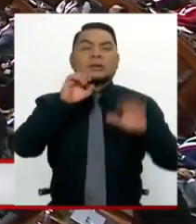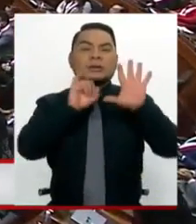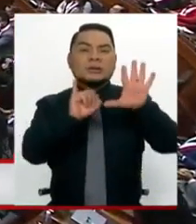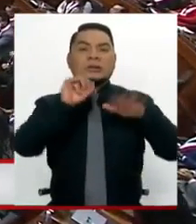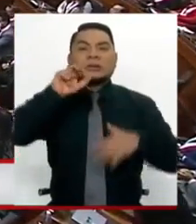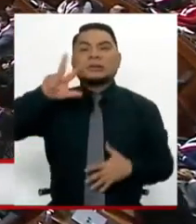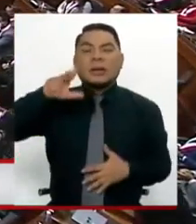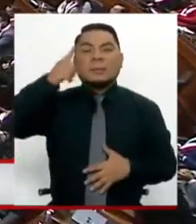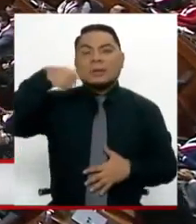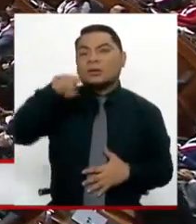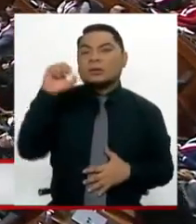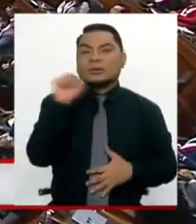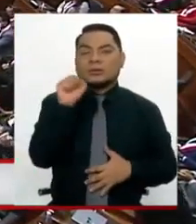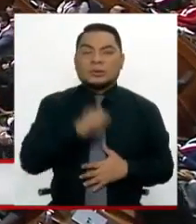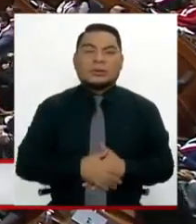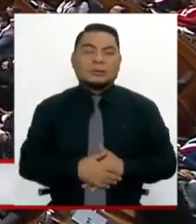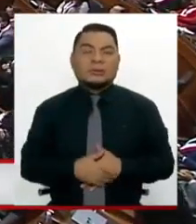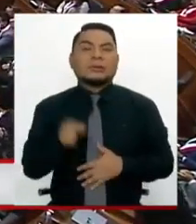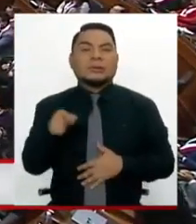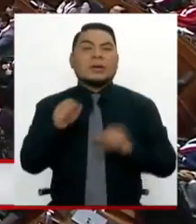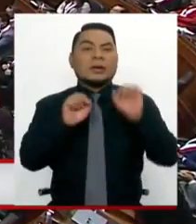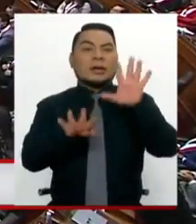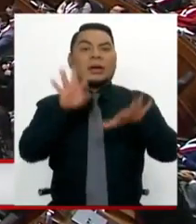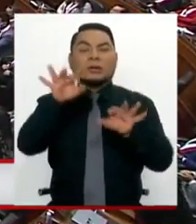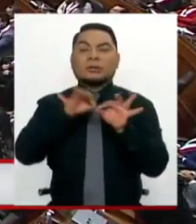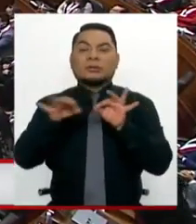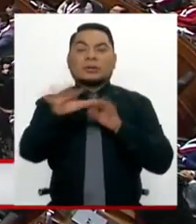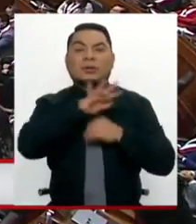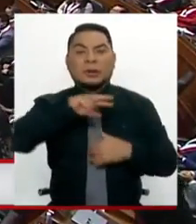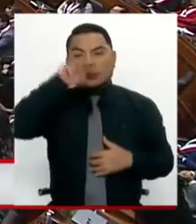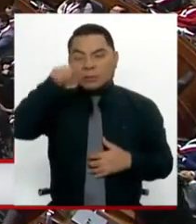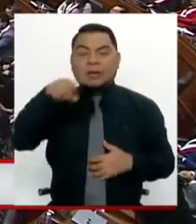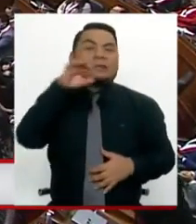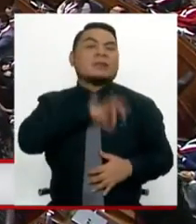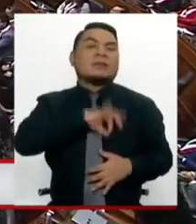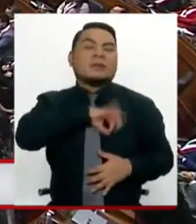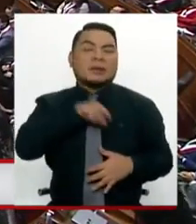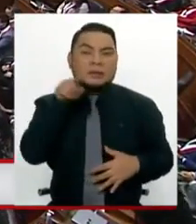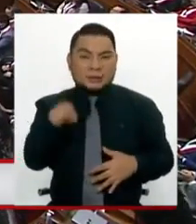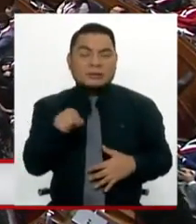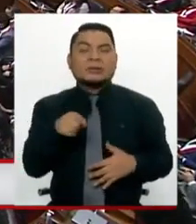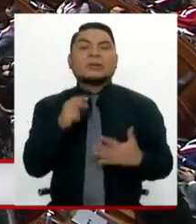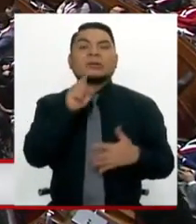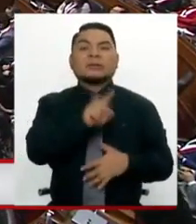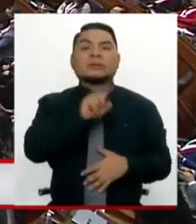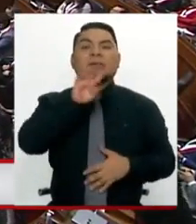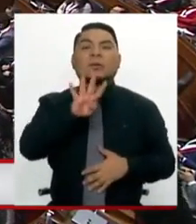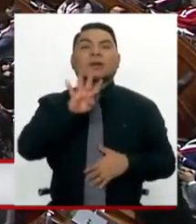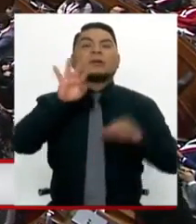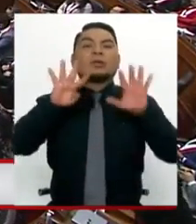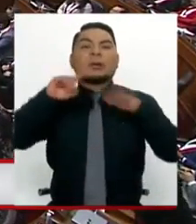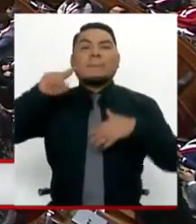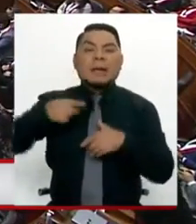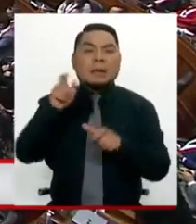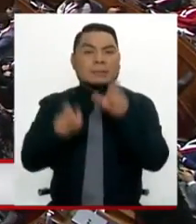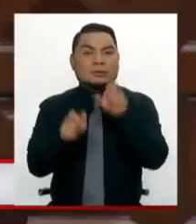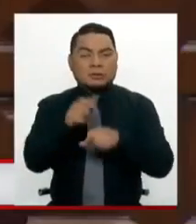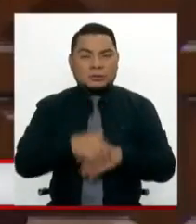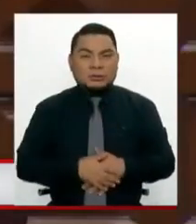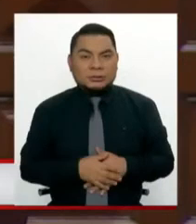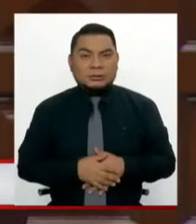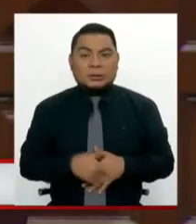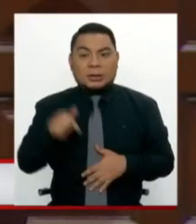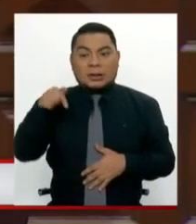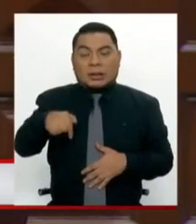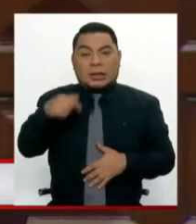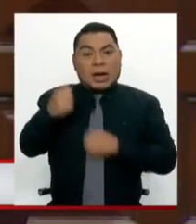463 millones de soles en 14 regiones del país que beneficiarán a 149 mil habitantes. En lo